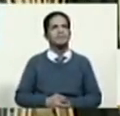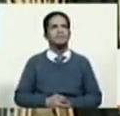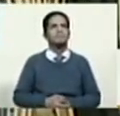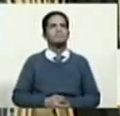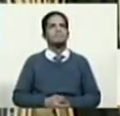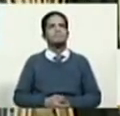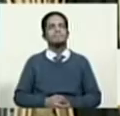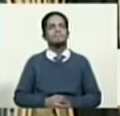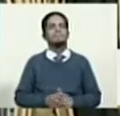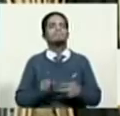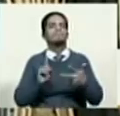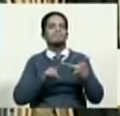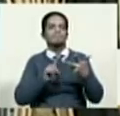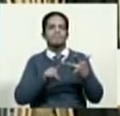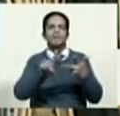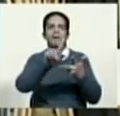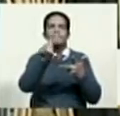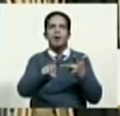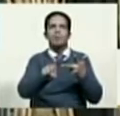Tu tercera pregunta,